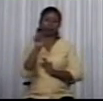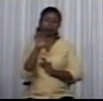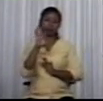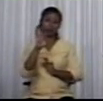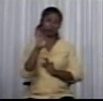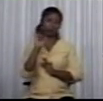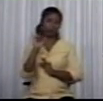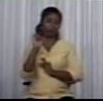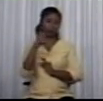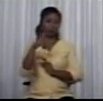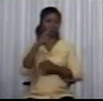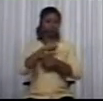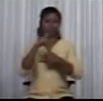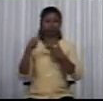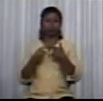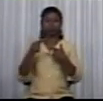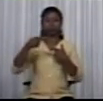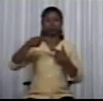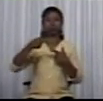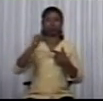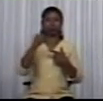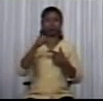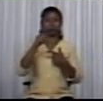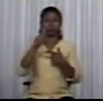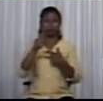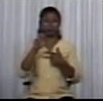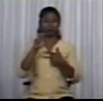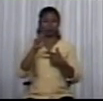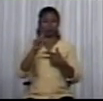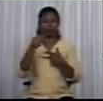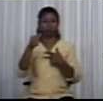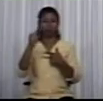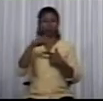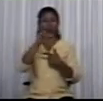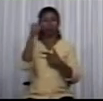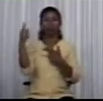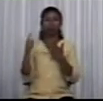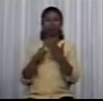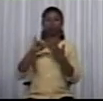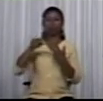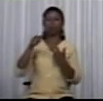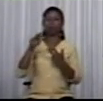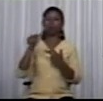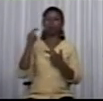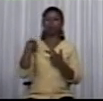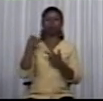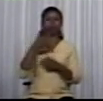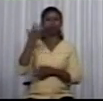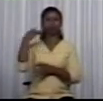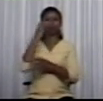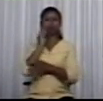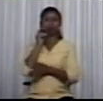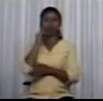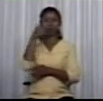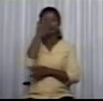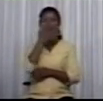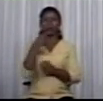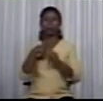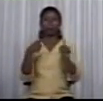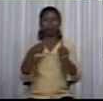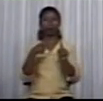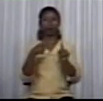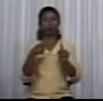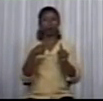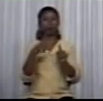para Segundillo Quintero, entre otros, para Juan García, un gran historiador de la provincia de Esmeraldas. Pero Papá Roncón nos concedió